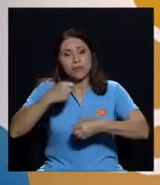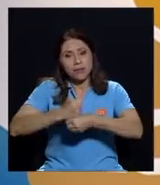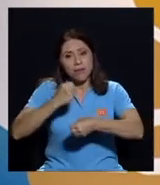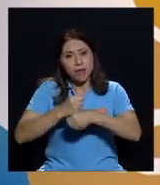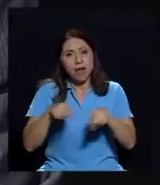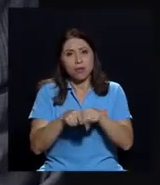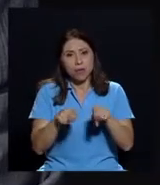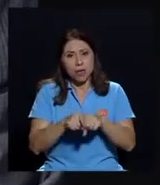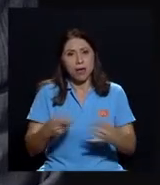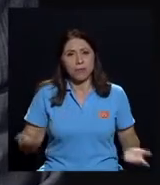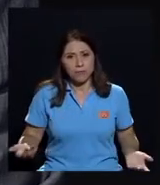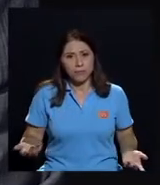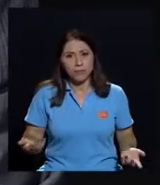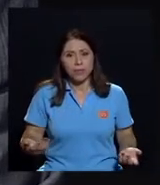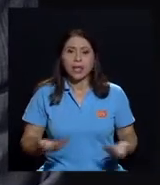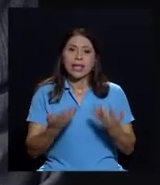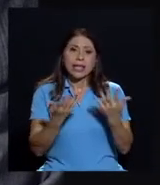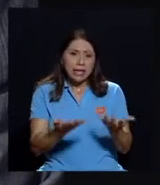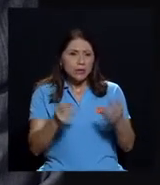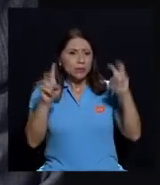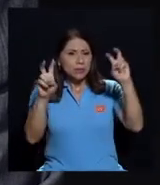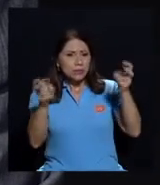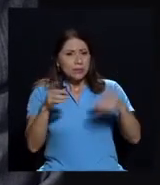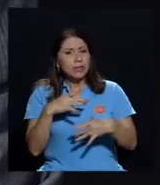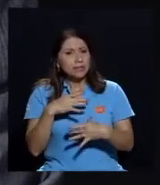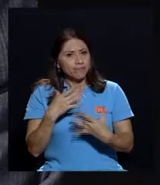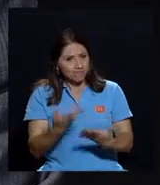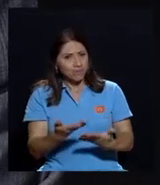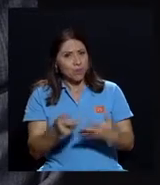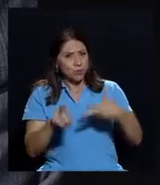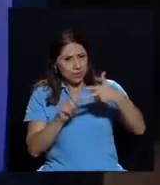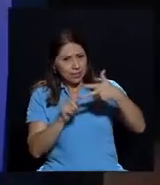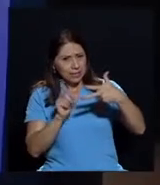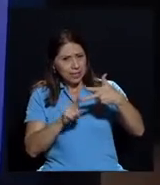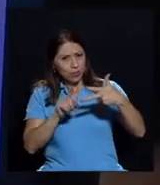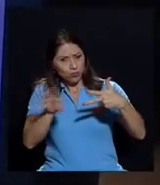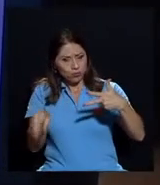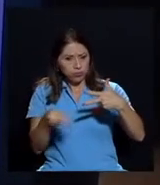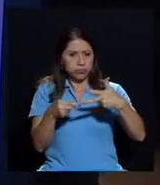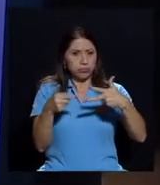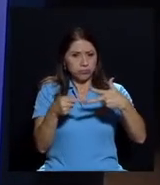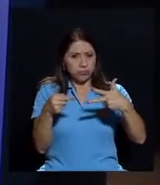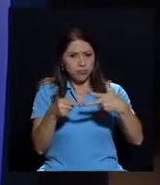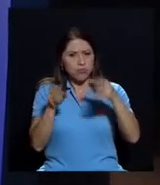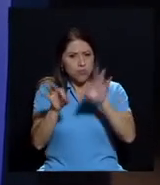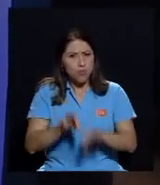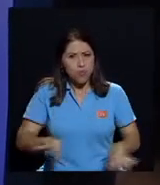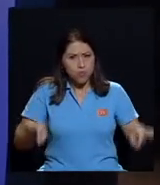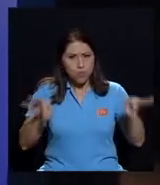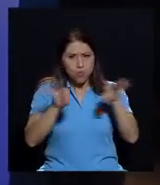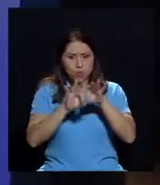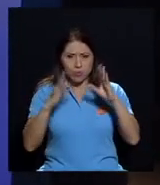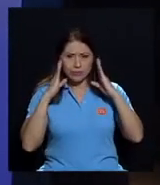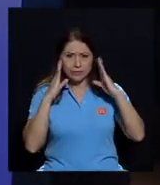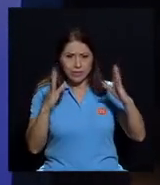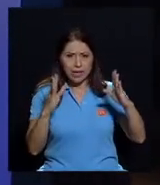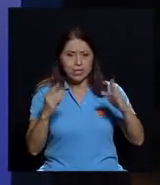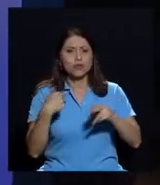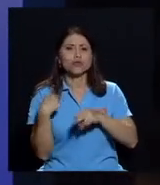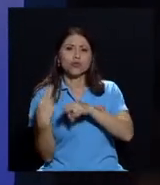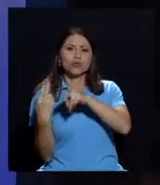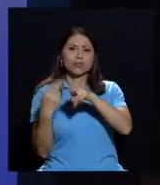también en conjunto y ahí hay un tema un tercer tema que yo pondría que es clave en el abordaje es lo que yo llamo